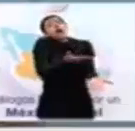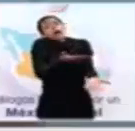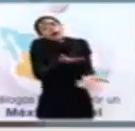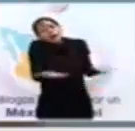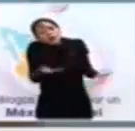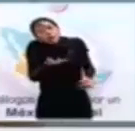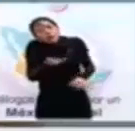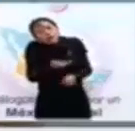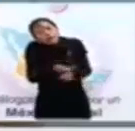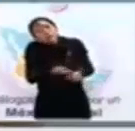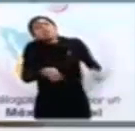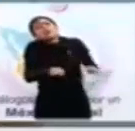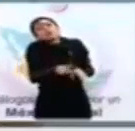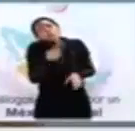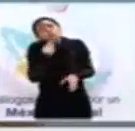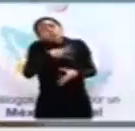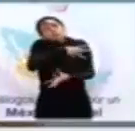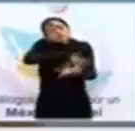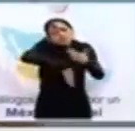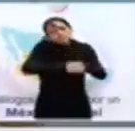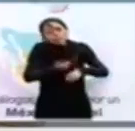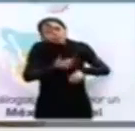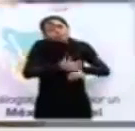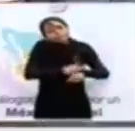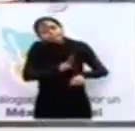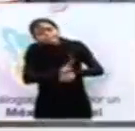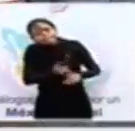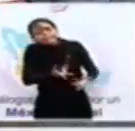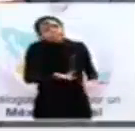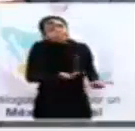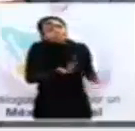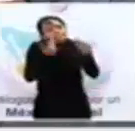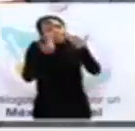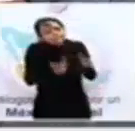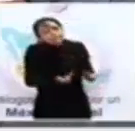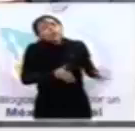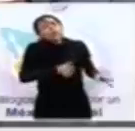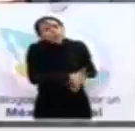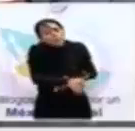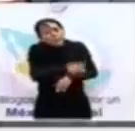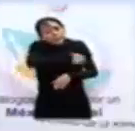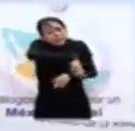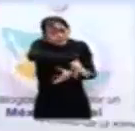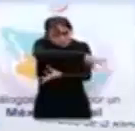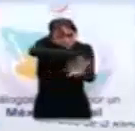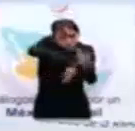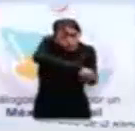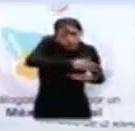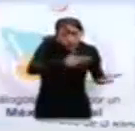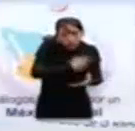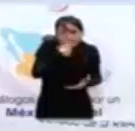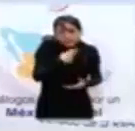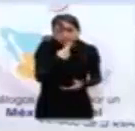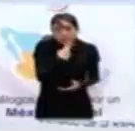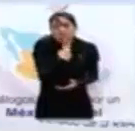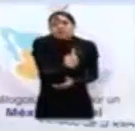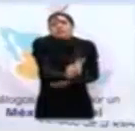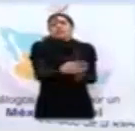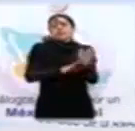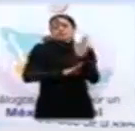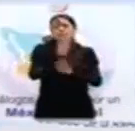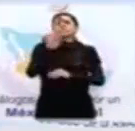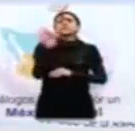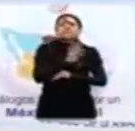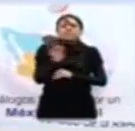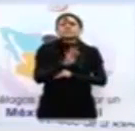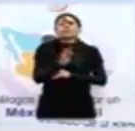llevan a la dispersión, a la duplicidad, ¿no?, e incluso a que se generen intermediarios para que se lleguen a